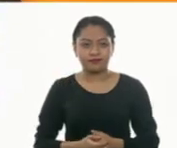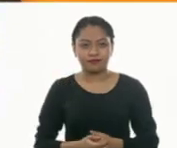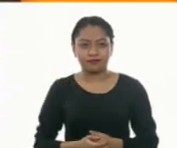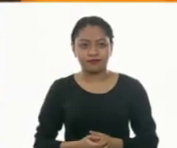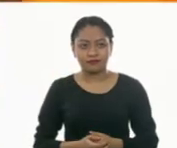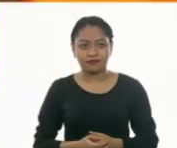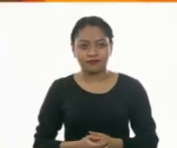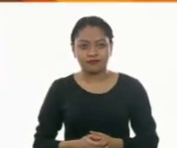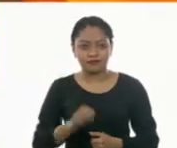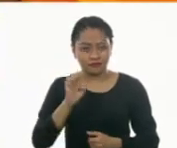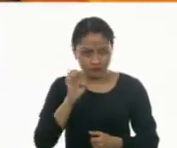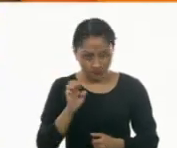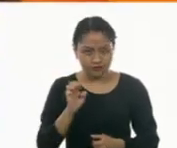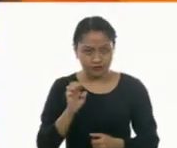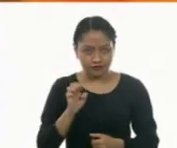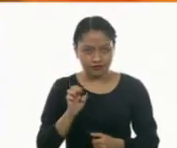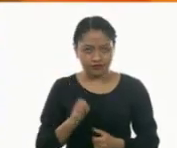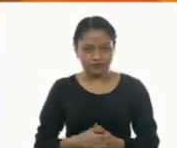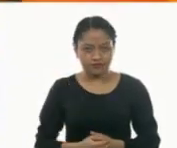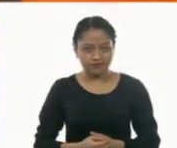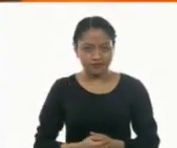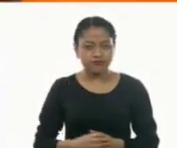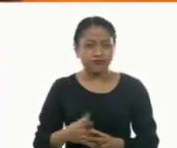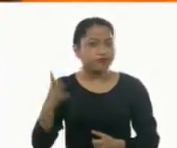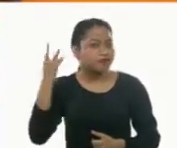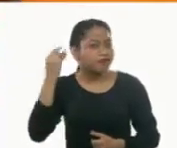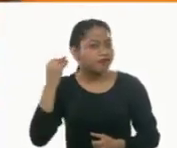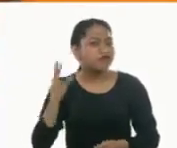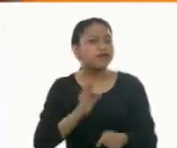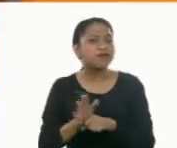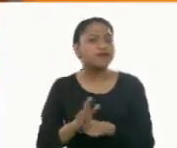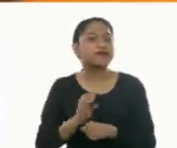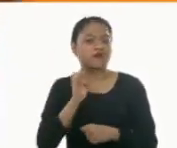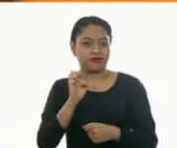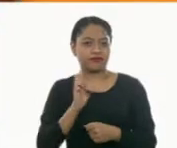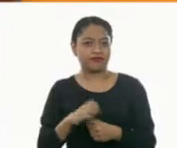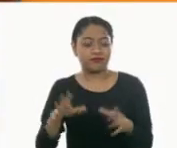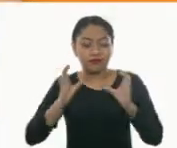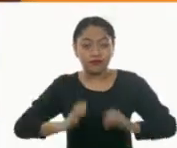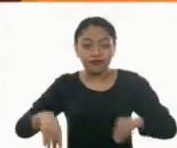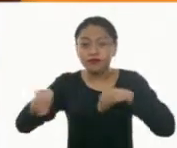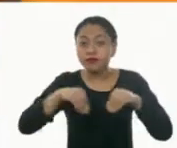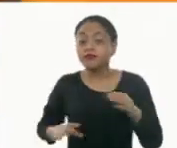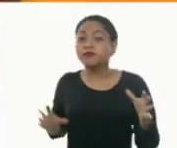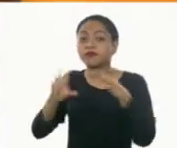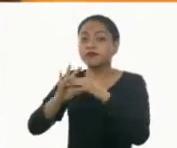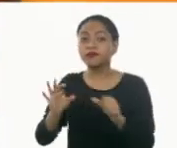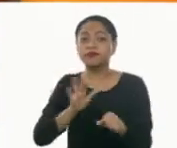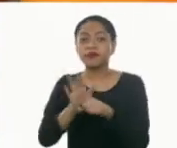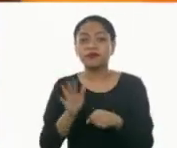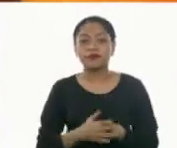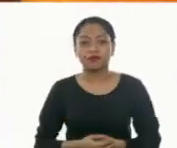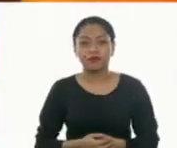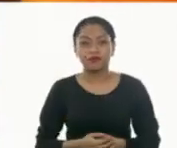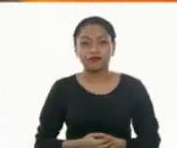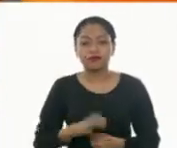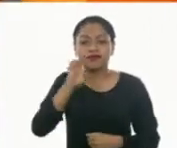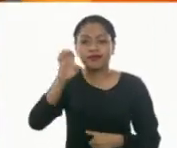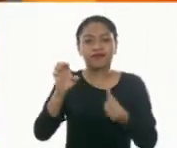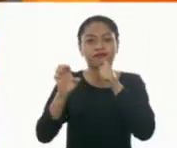¿Cómo? E. ¿Y lo hacemos con el cuerpo? ¿Cómo es? ¿De